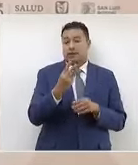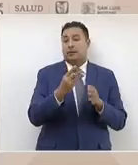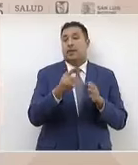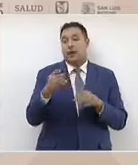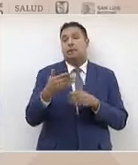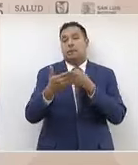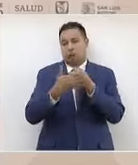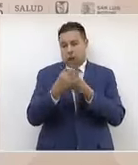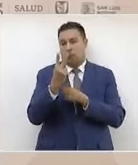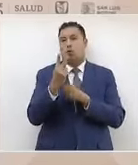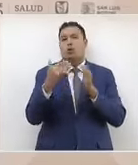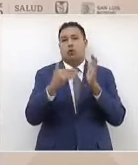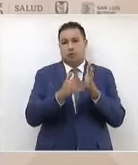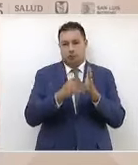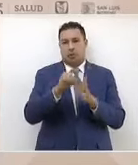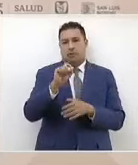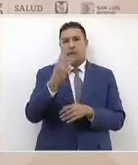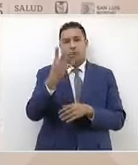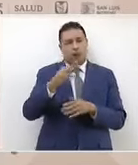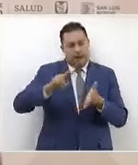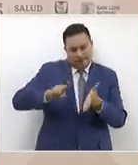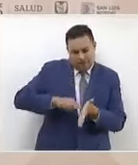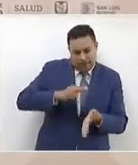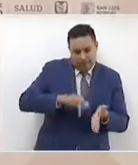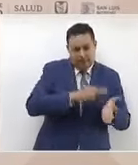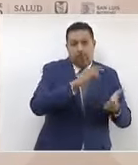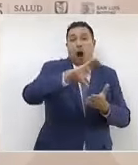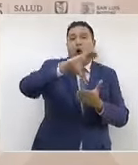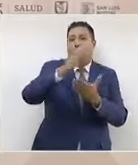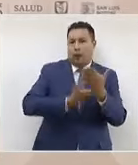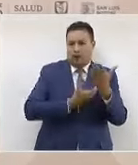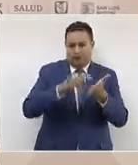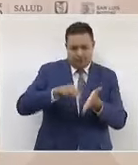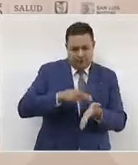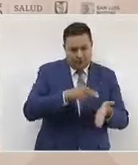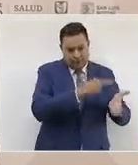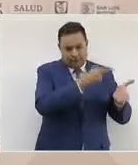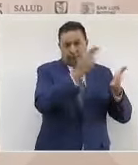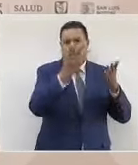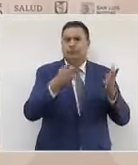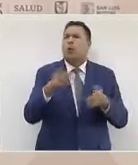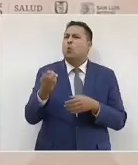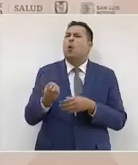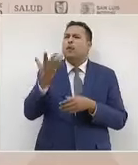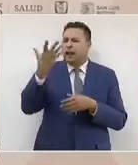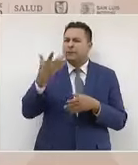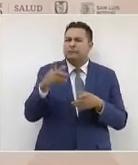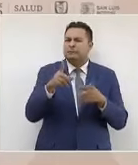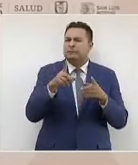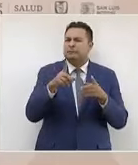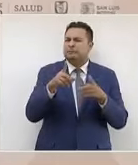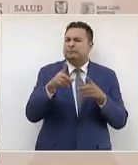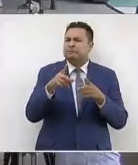Ya firmamos todos los contratos. ¿Cuántas claves, doctor Alipi?